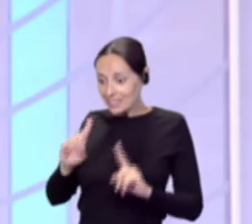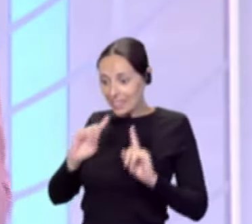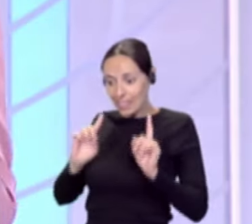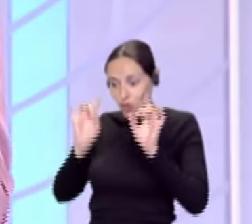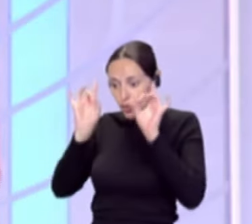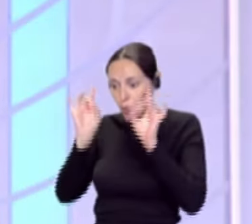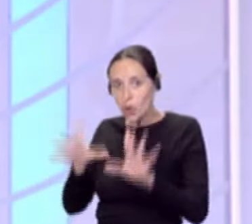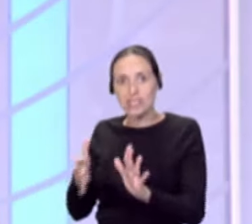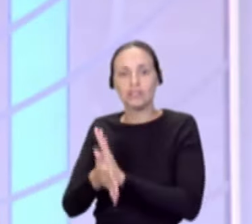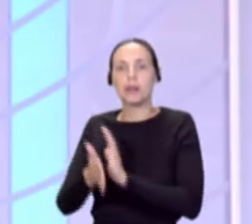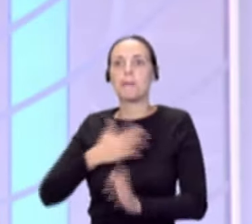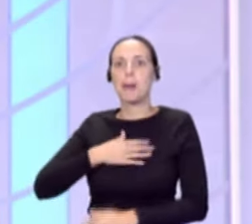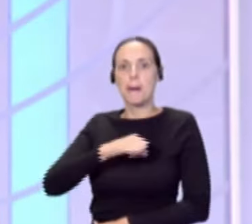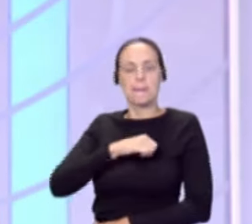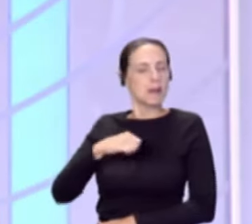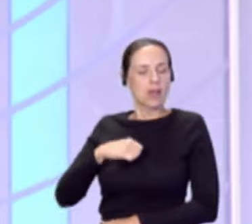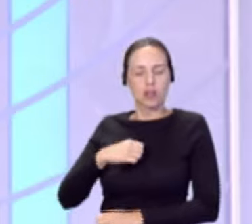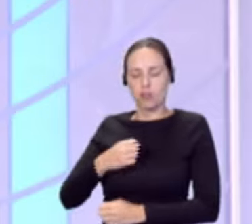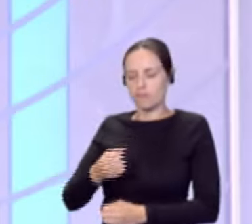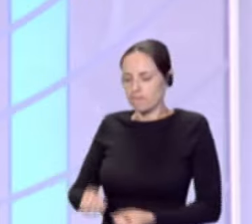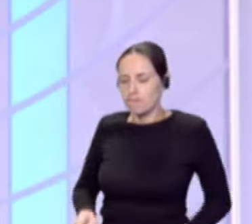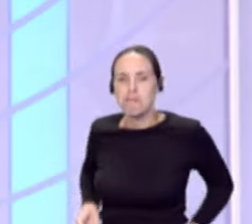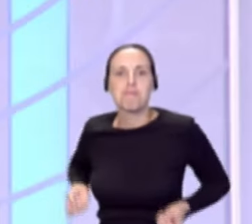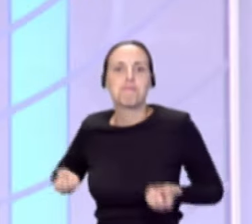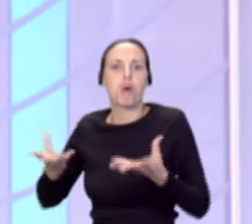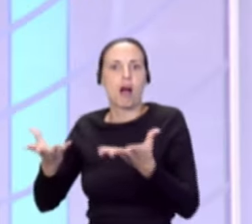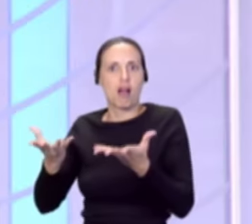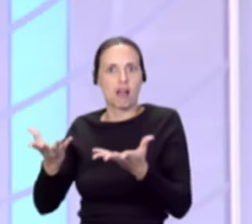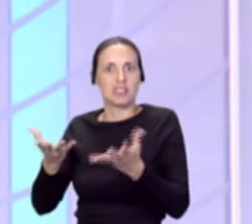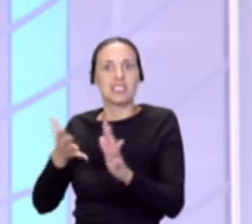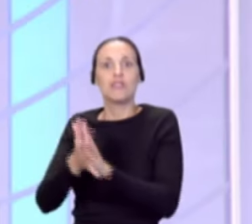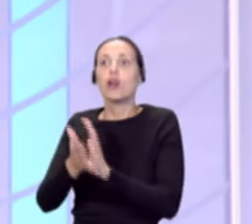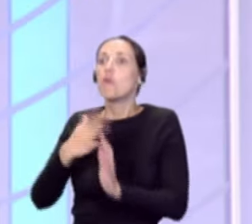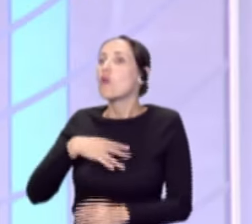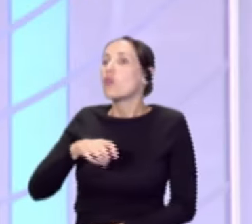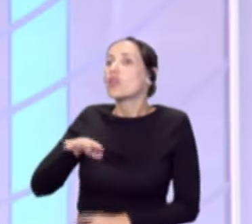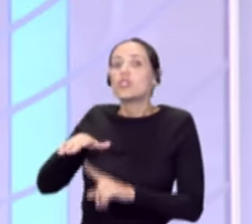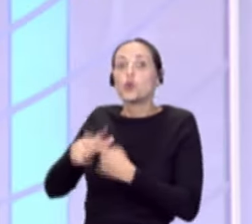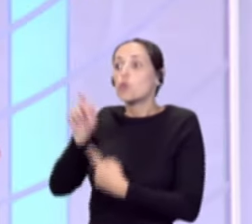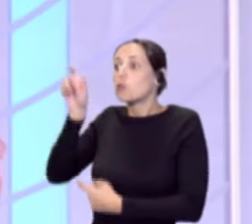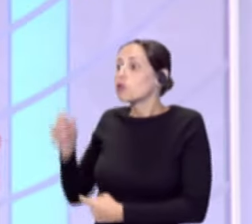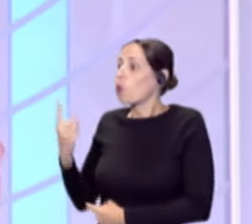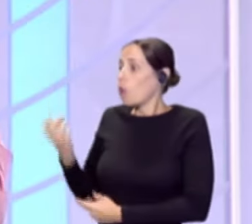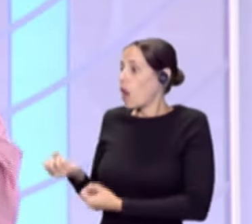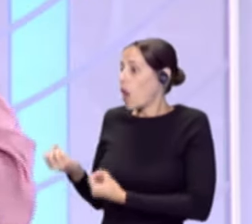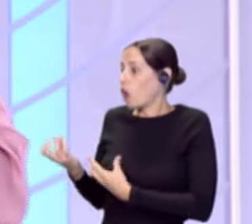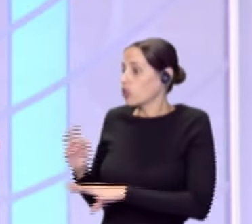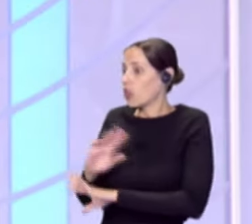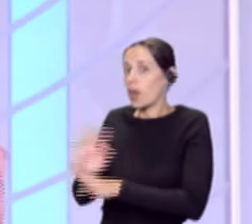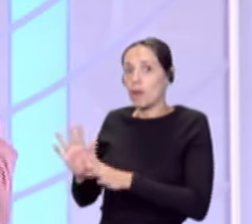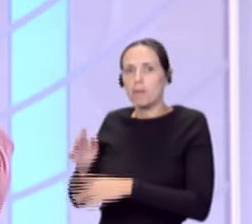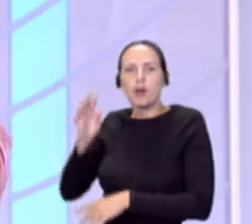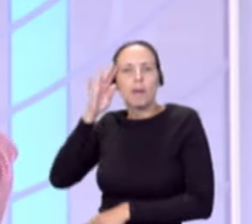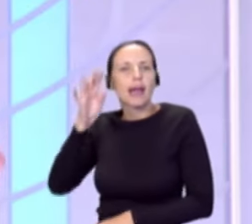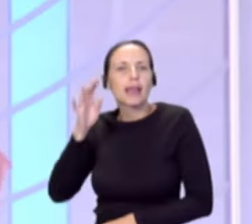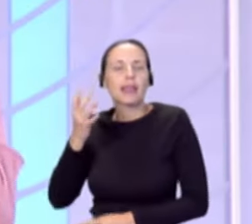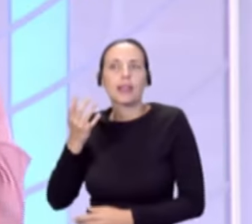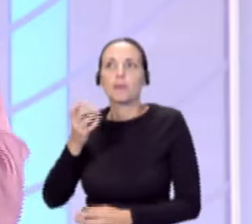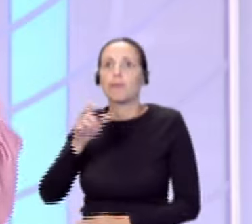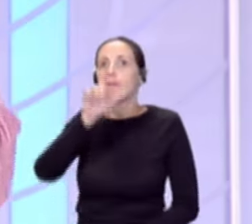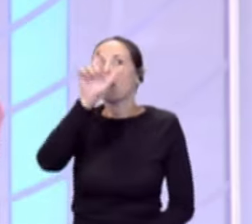de lo privado, una situación que te ha pasado con alguien concreto, que a lo mejor le has contado solo a una persona, pero imagínate que esa persona tiene poder en tu